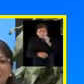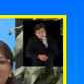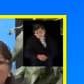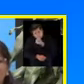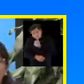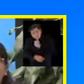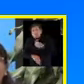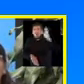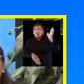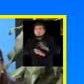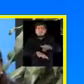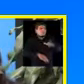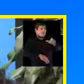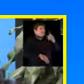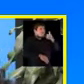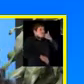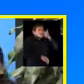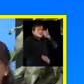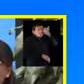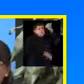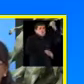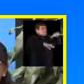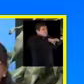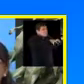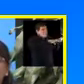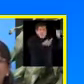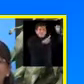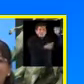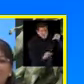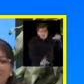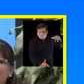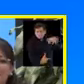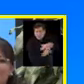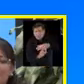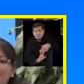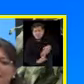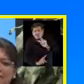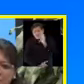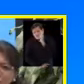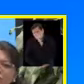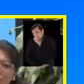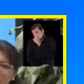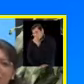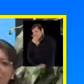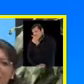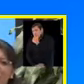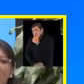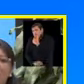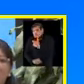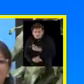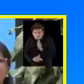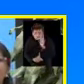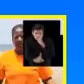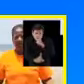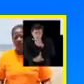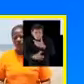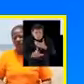y niñas van a pagar Lo que los más grandes hacemos mal?